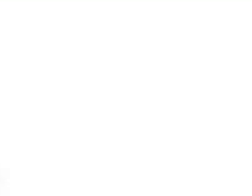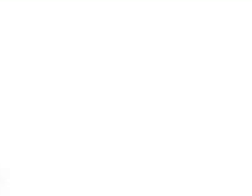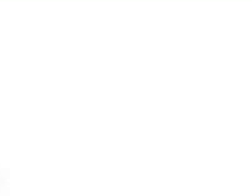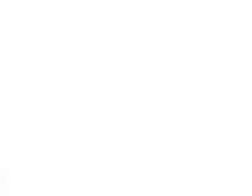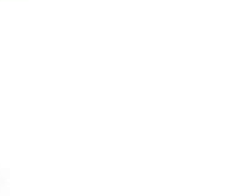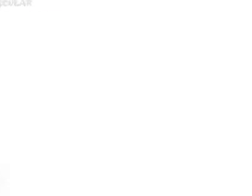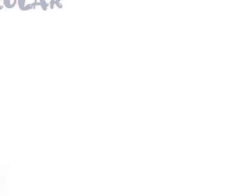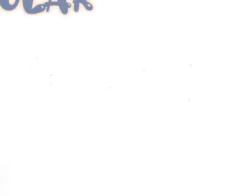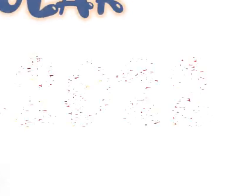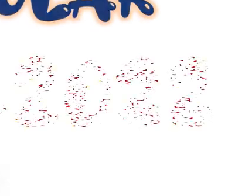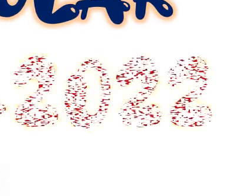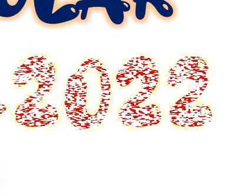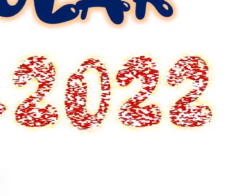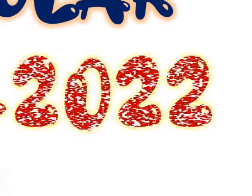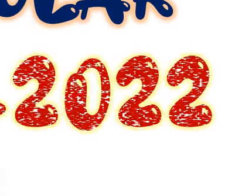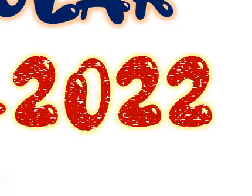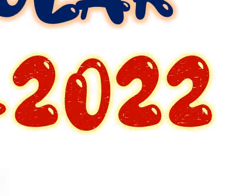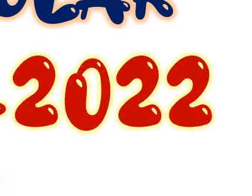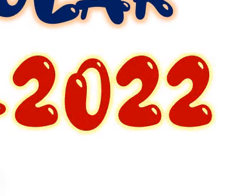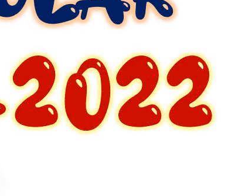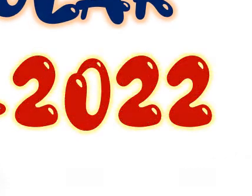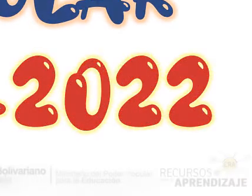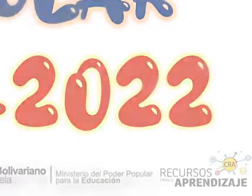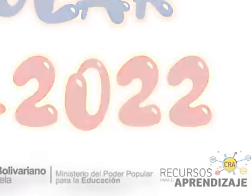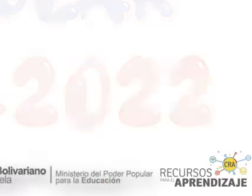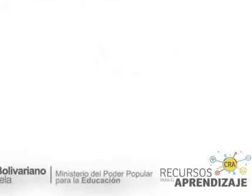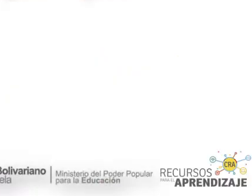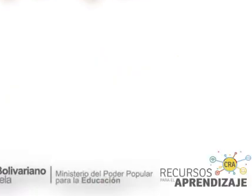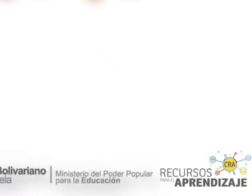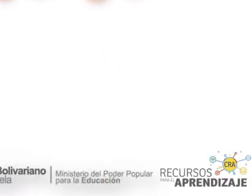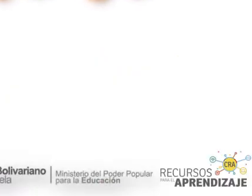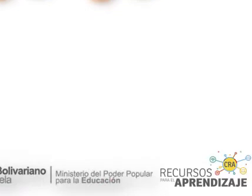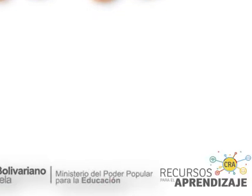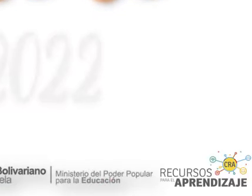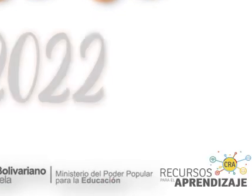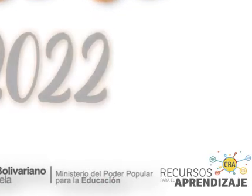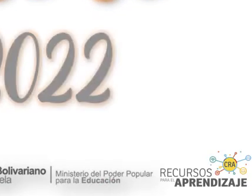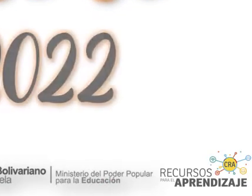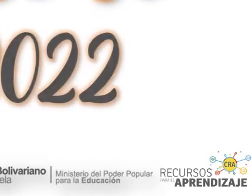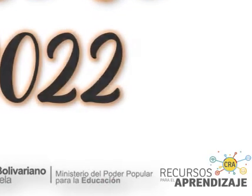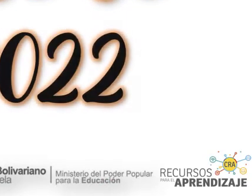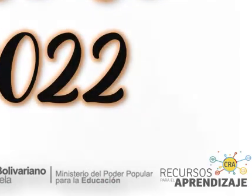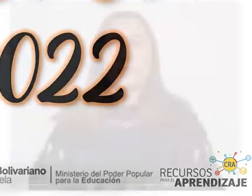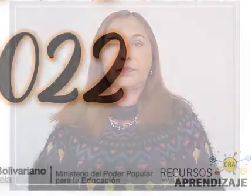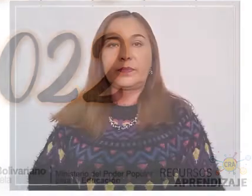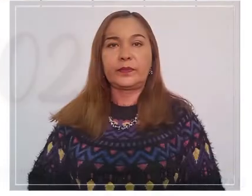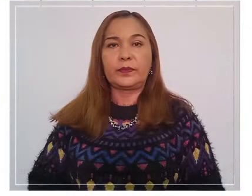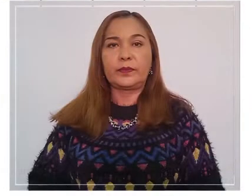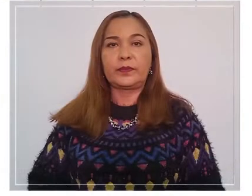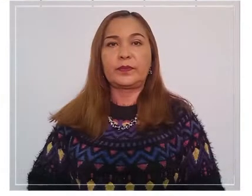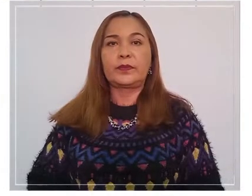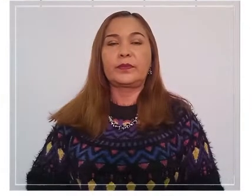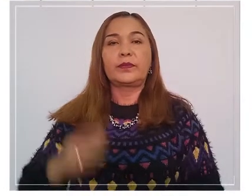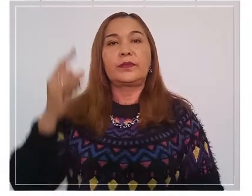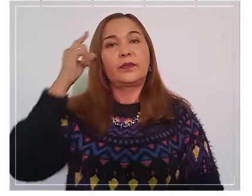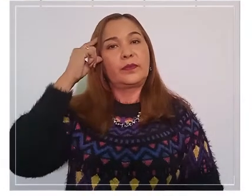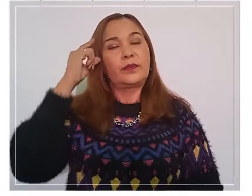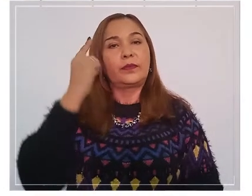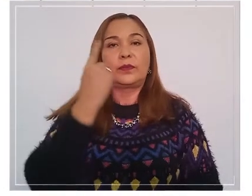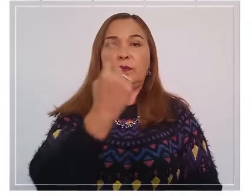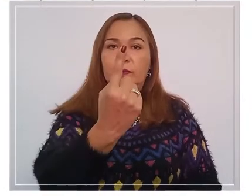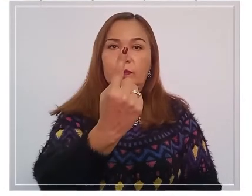calendario escolar 2021-2022 mes de enero día